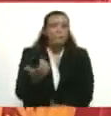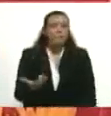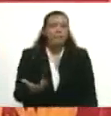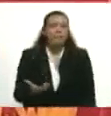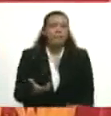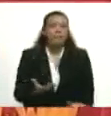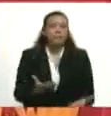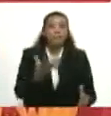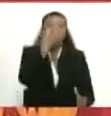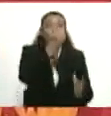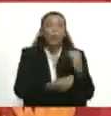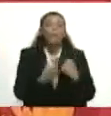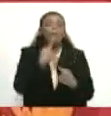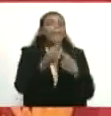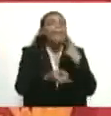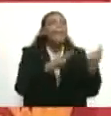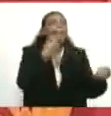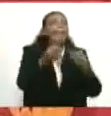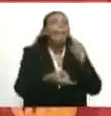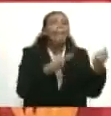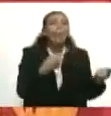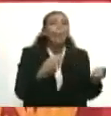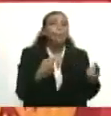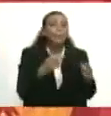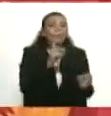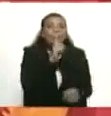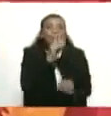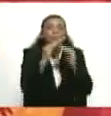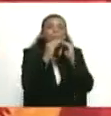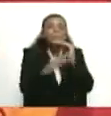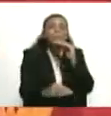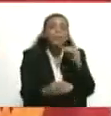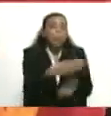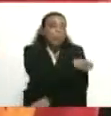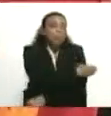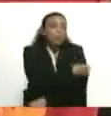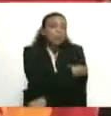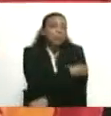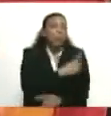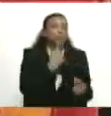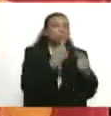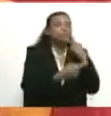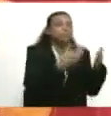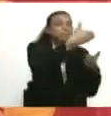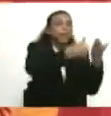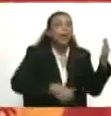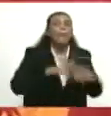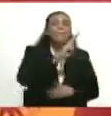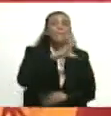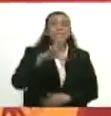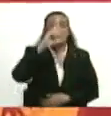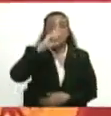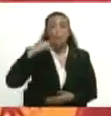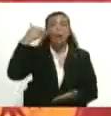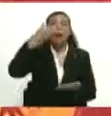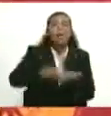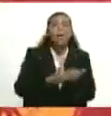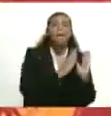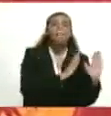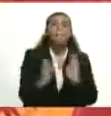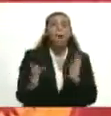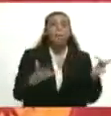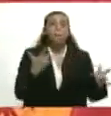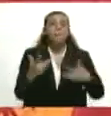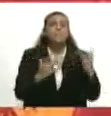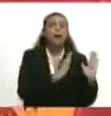Se le fue el yoyo y dijo los planes que ellos tienen, que son los mismos planes de estos últimos 25 años. ¿Cuáles son los planes de